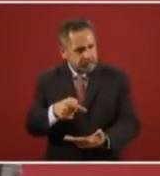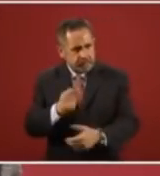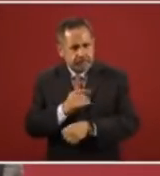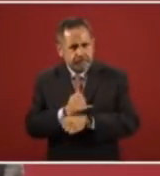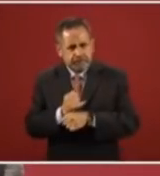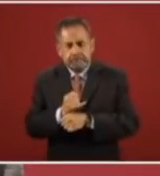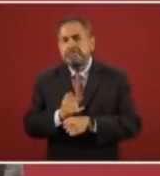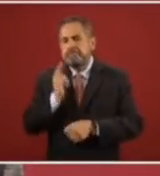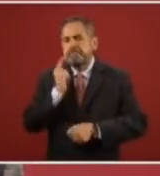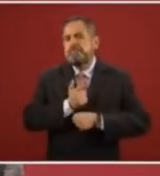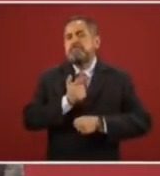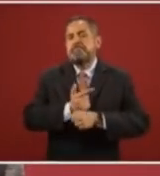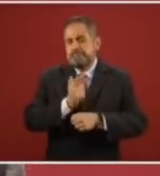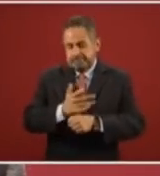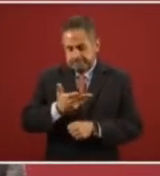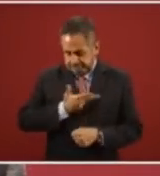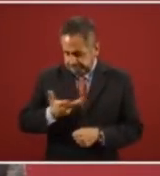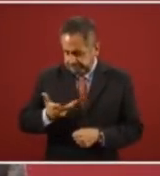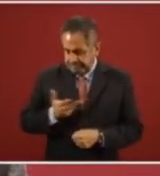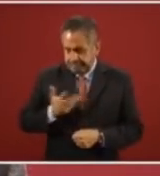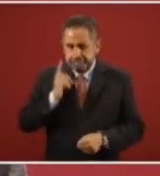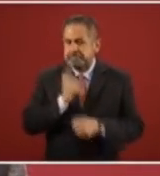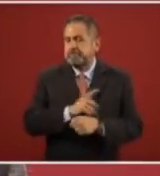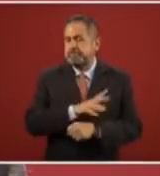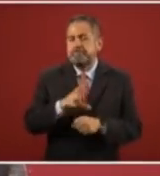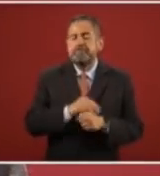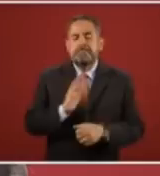la entrega en las gasolineras.